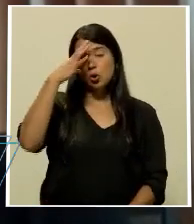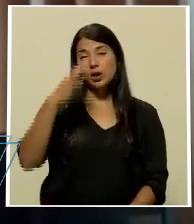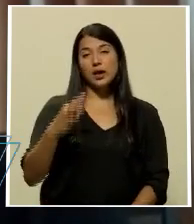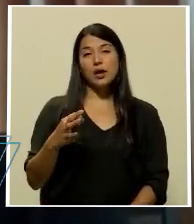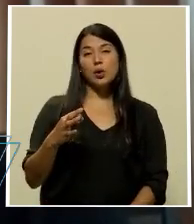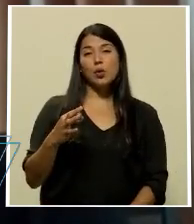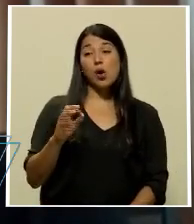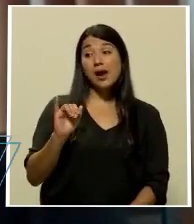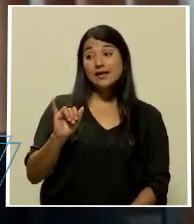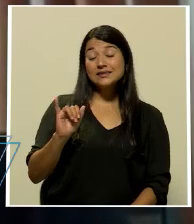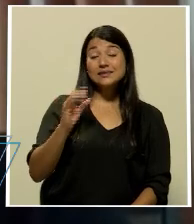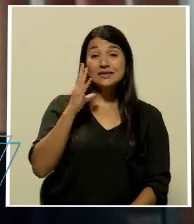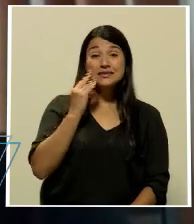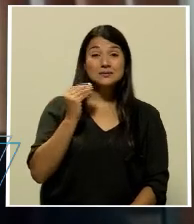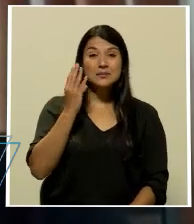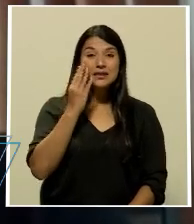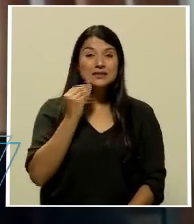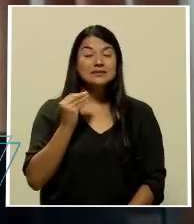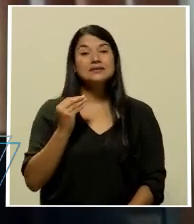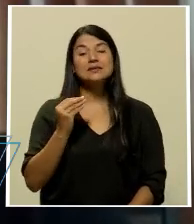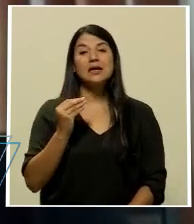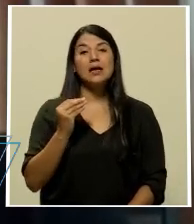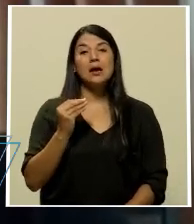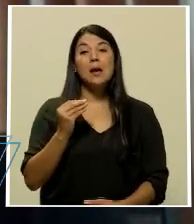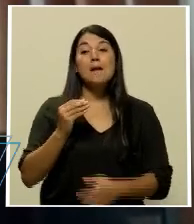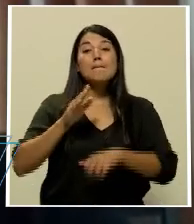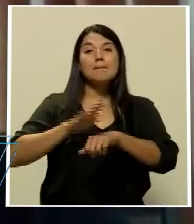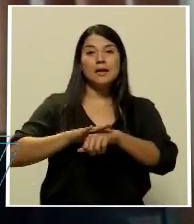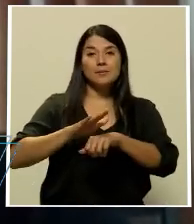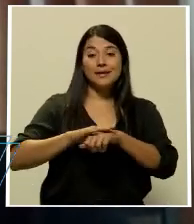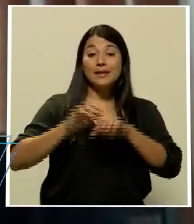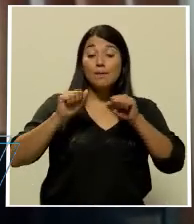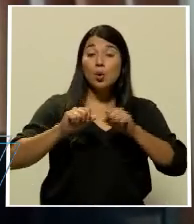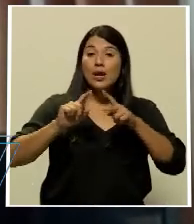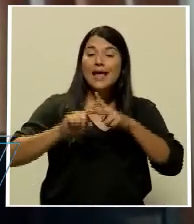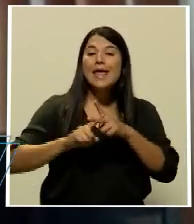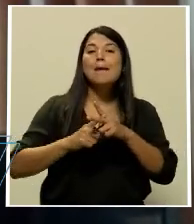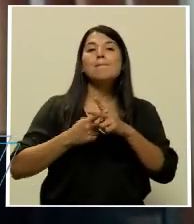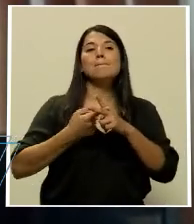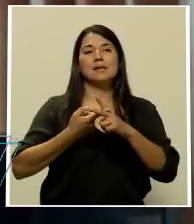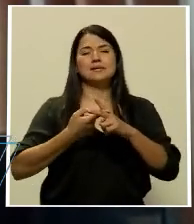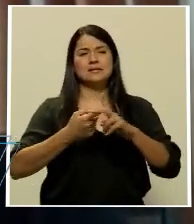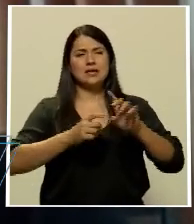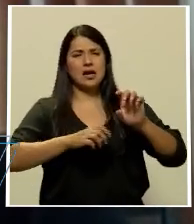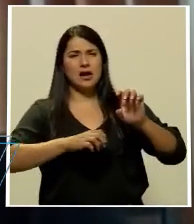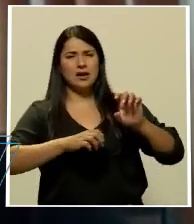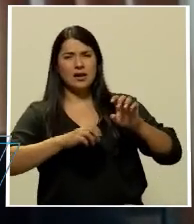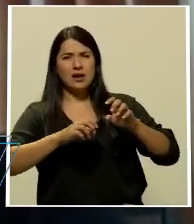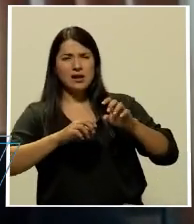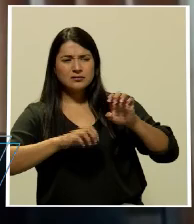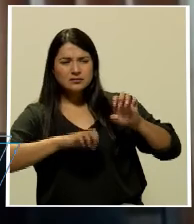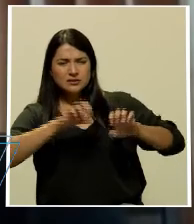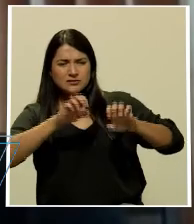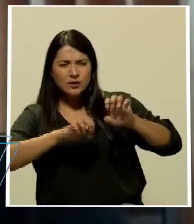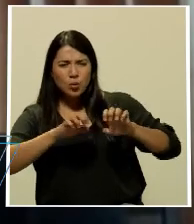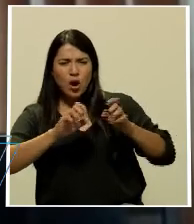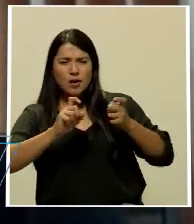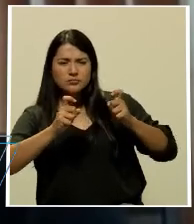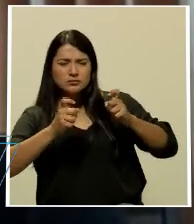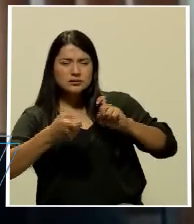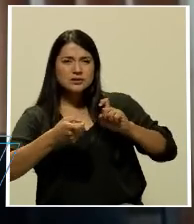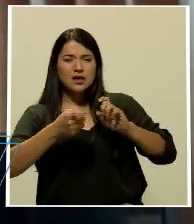bien esa experiencia nos ha permitido empezar a calibrar los diferentes instrumentos, reglamentos